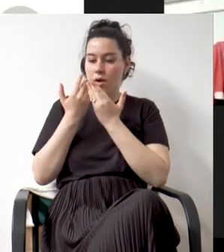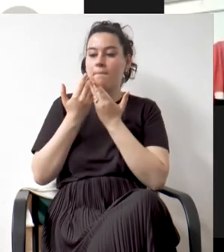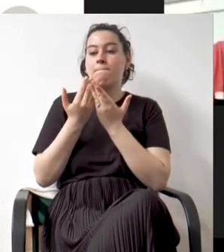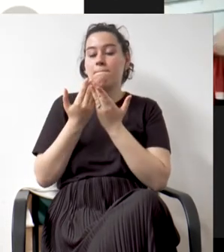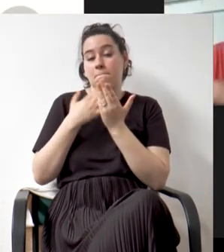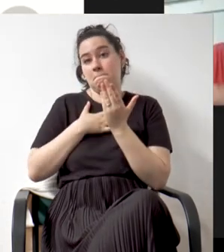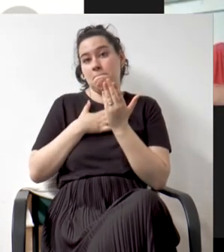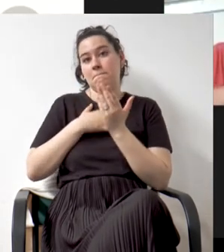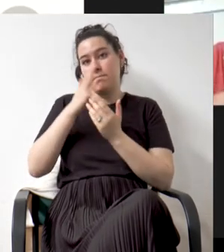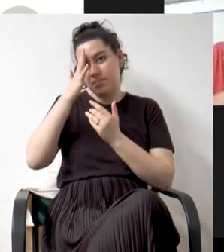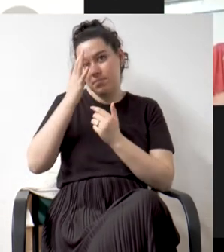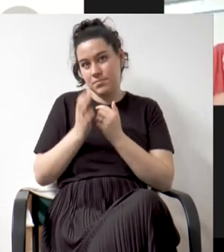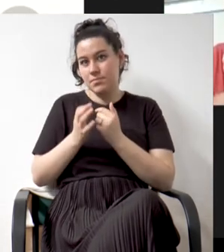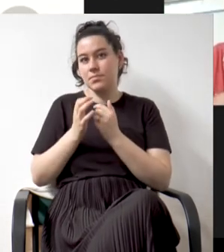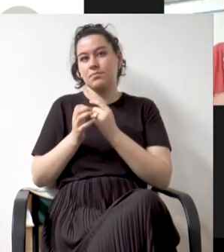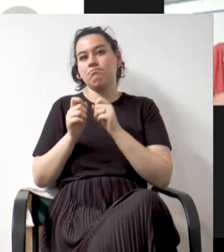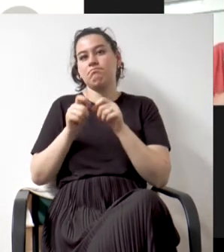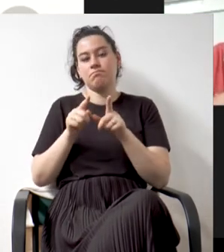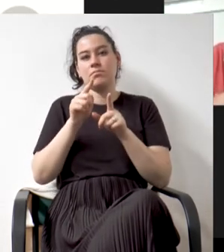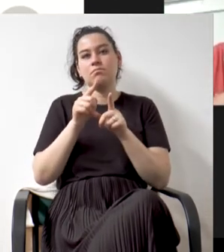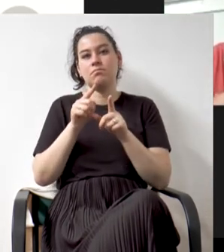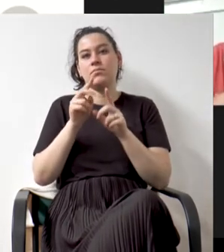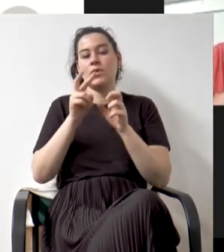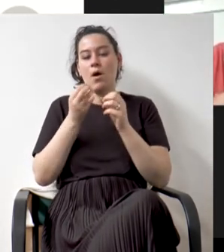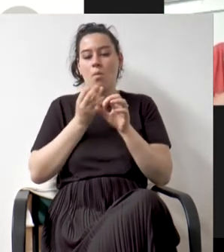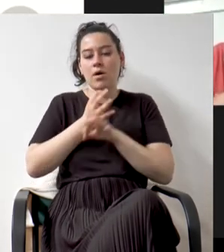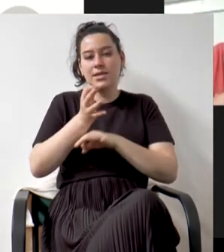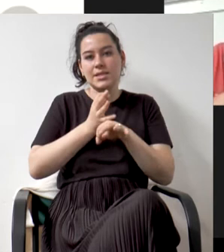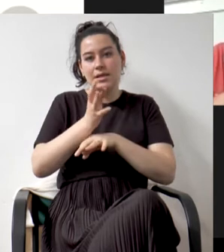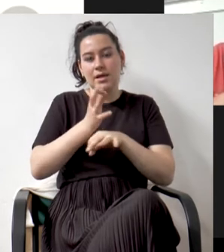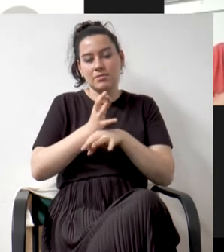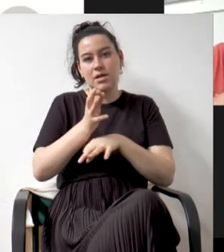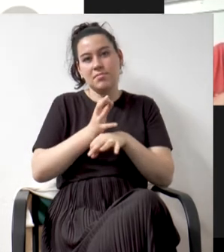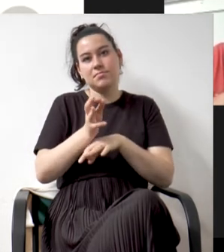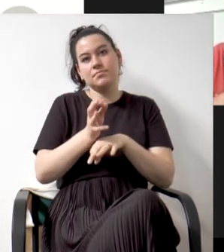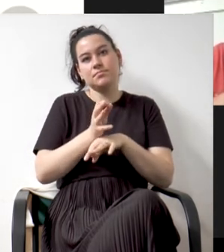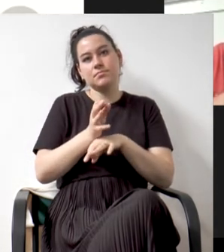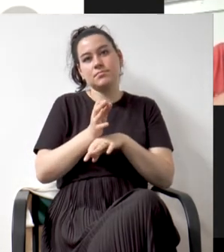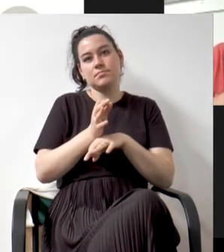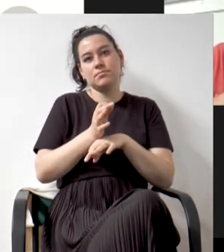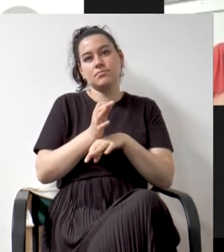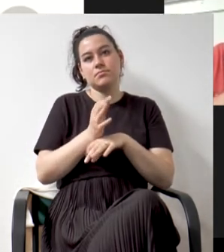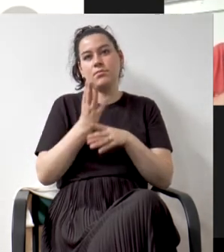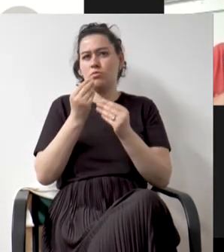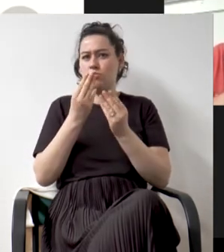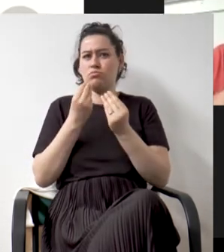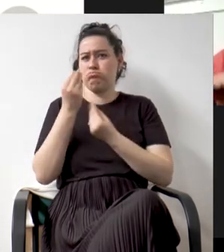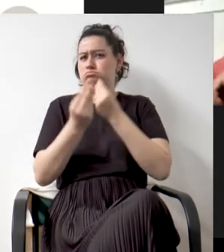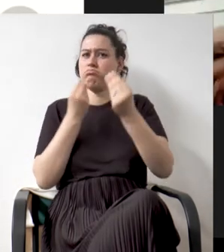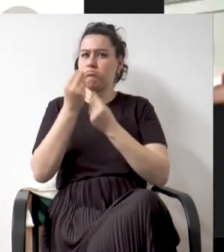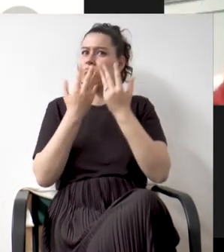es que hay un desbordamiento respecto a la enseñanza, porque tienen una matrícula muy numerosa de